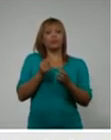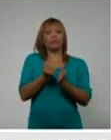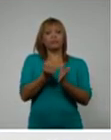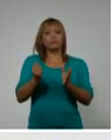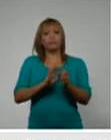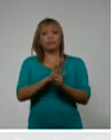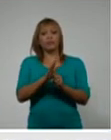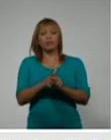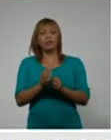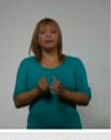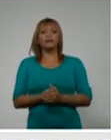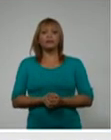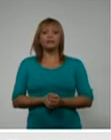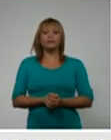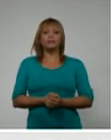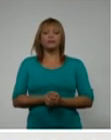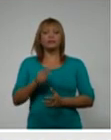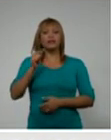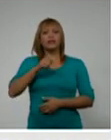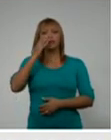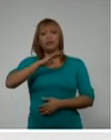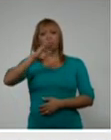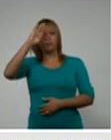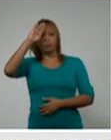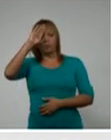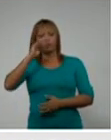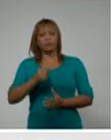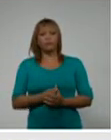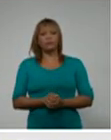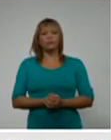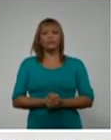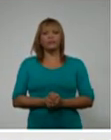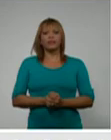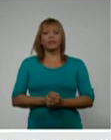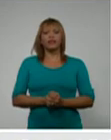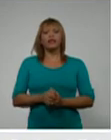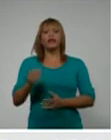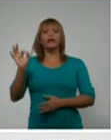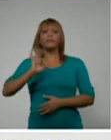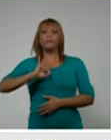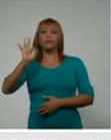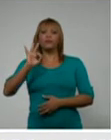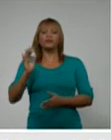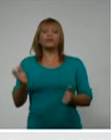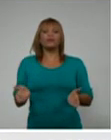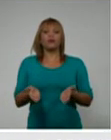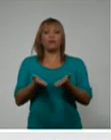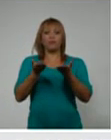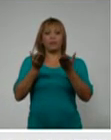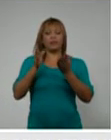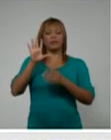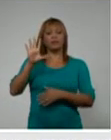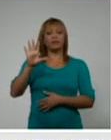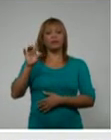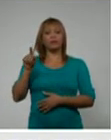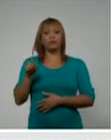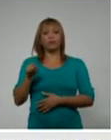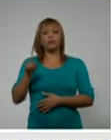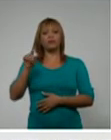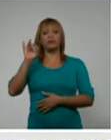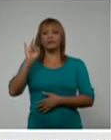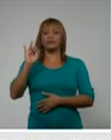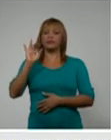de nuestro país, de Cuba, la tasa se incrementa a 5,78.